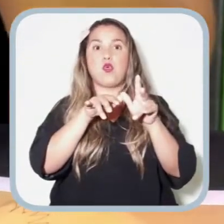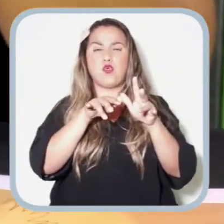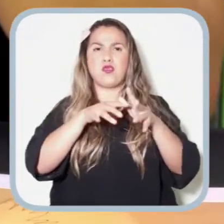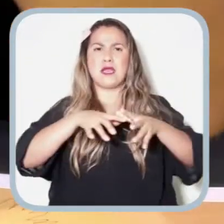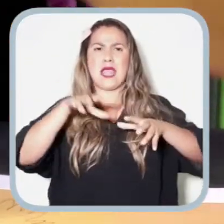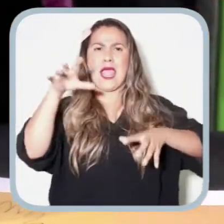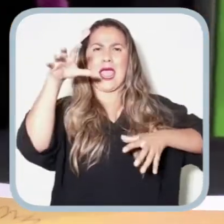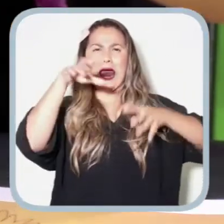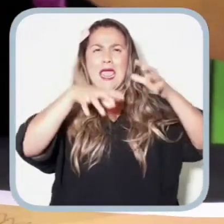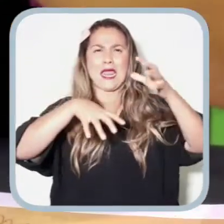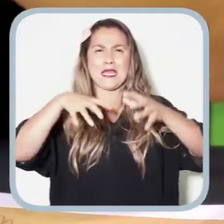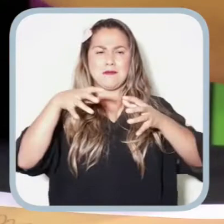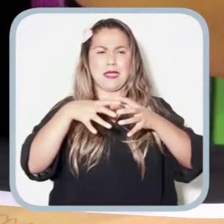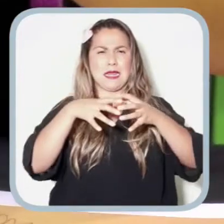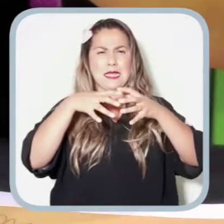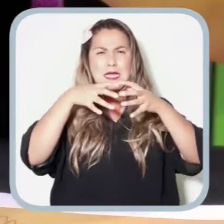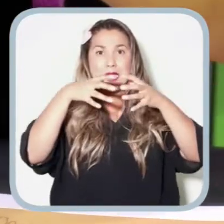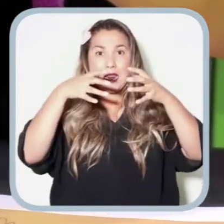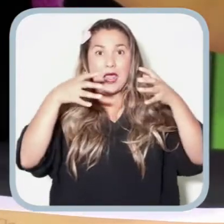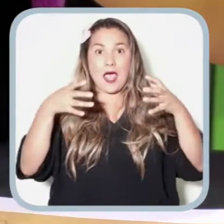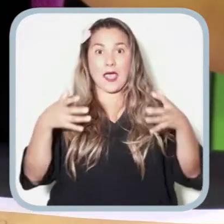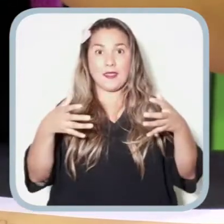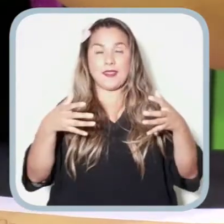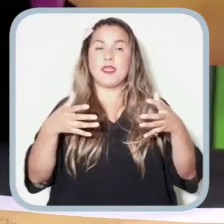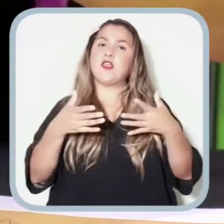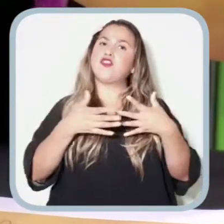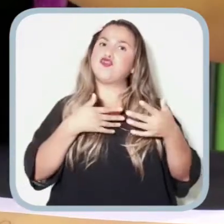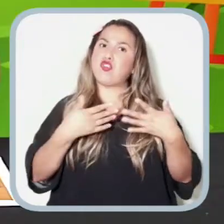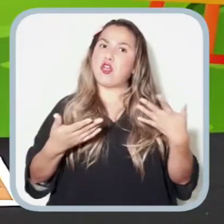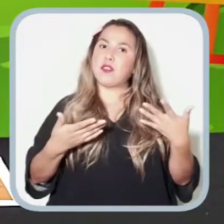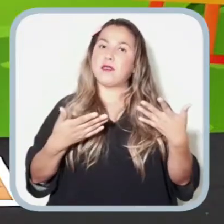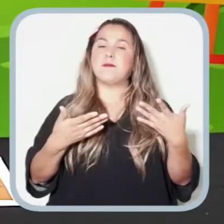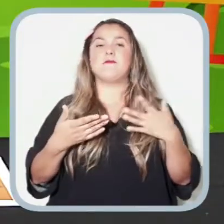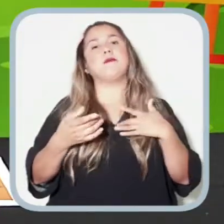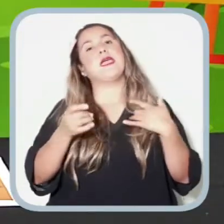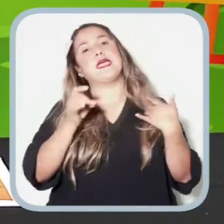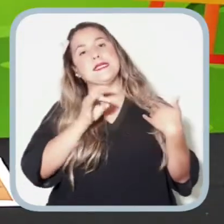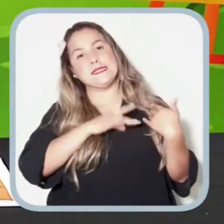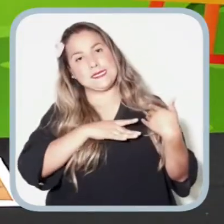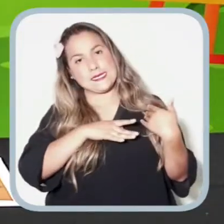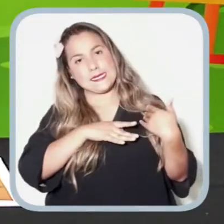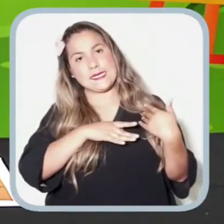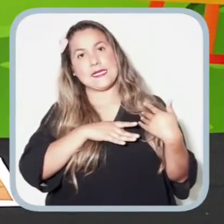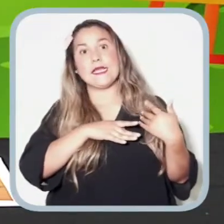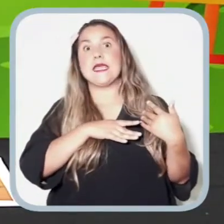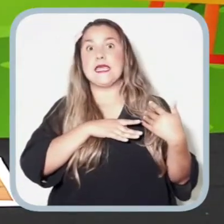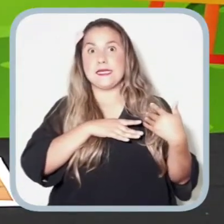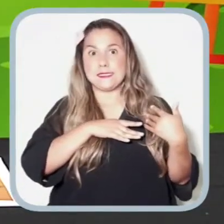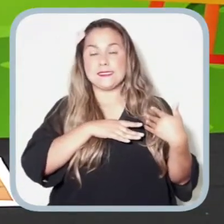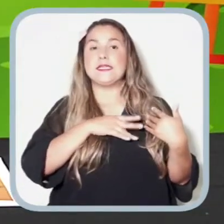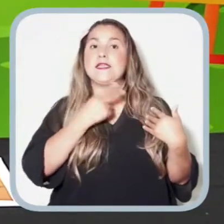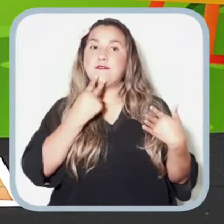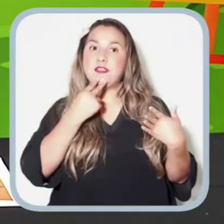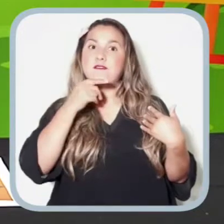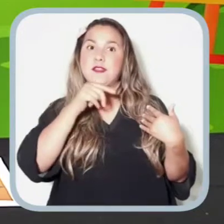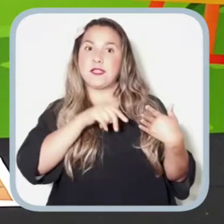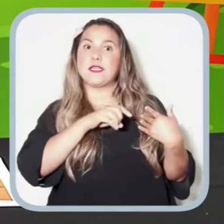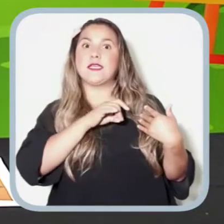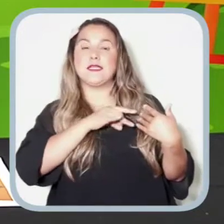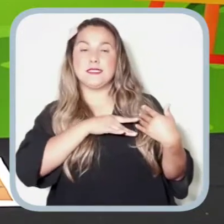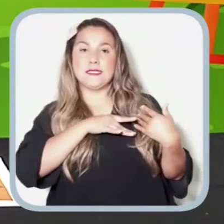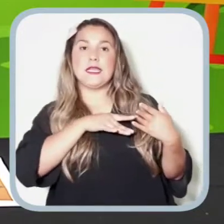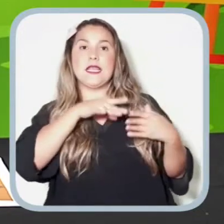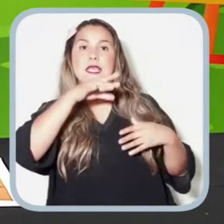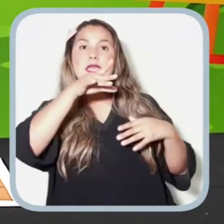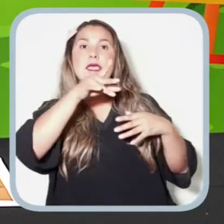gran tamaño está presente en chile como les decía acá mismo en la comuna está su hábitat